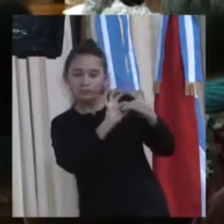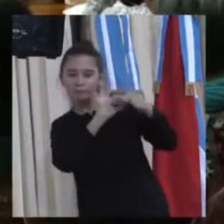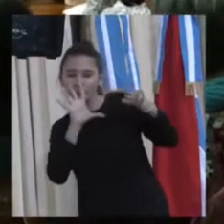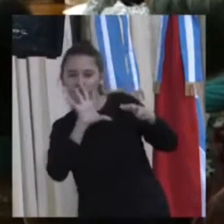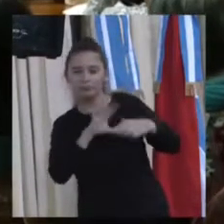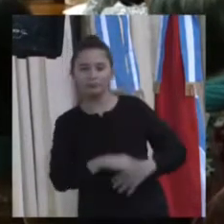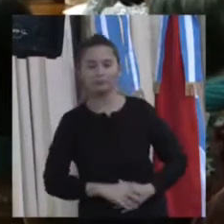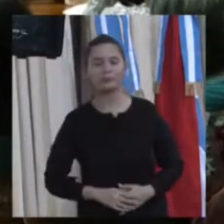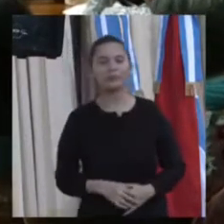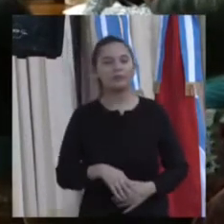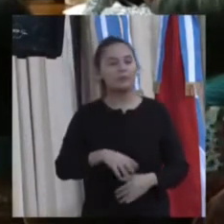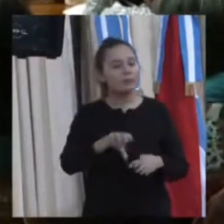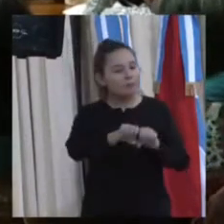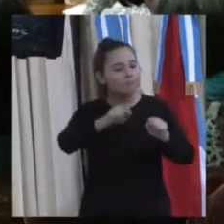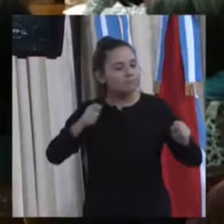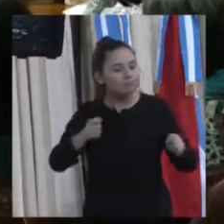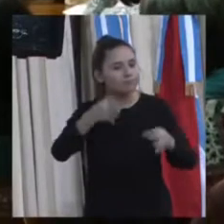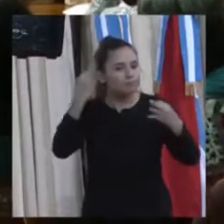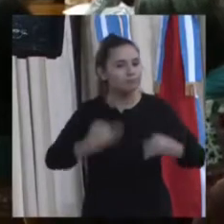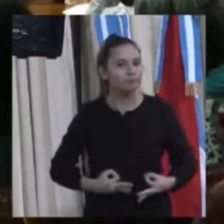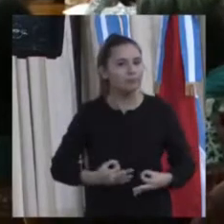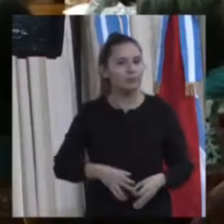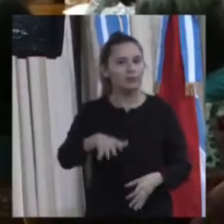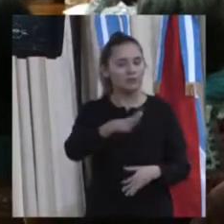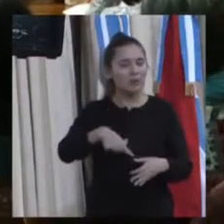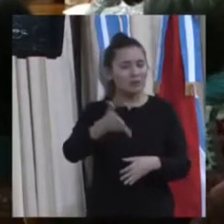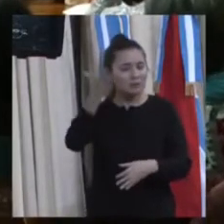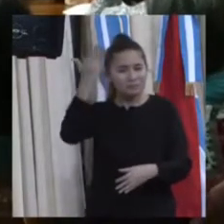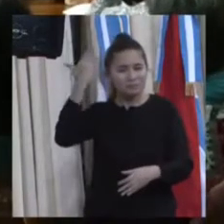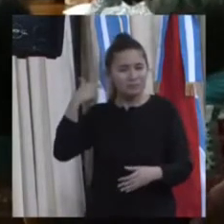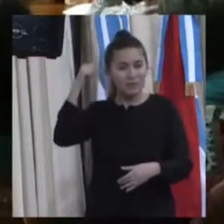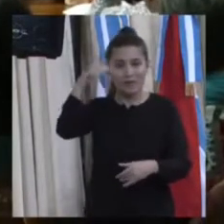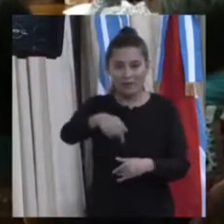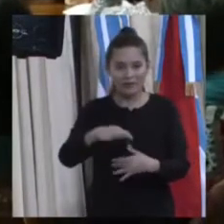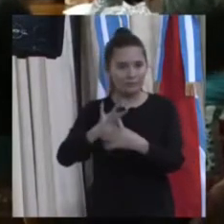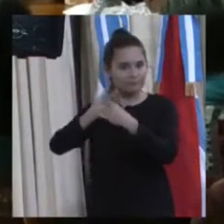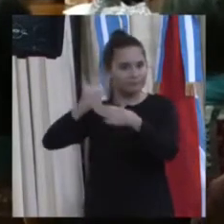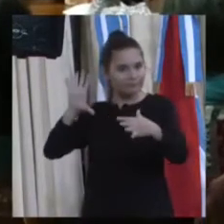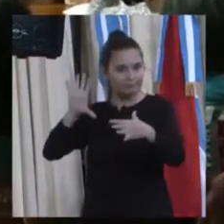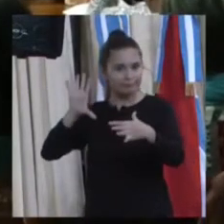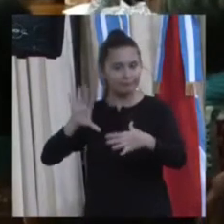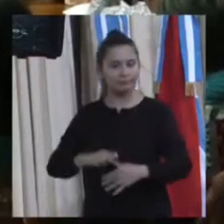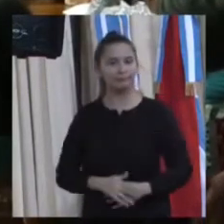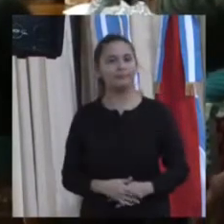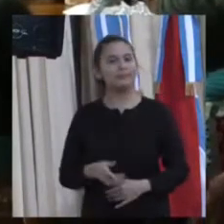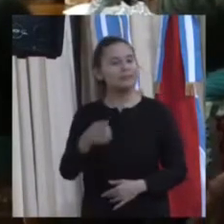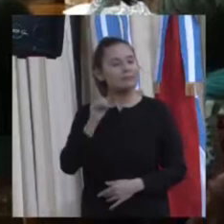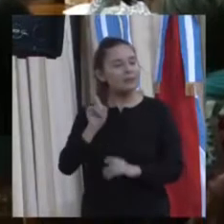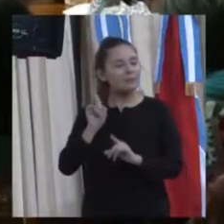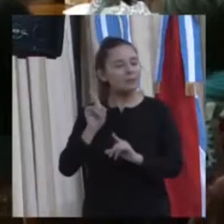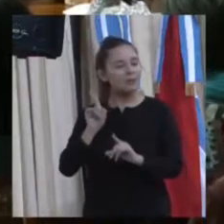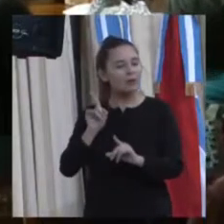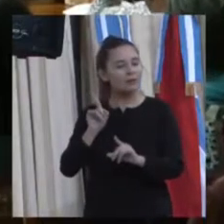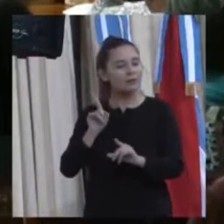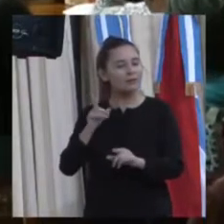más contundente entre la educación colonial y el proyecto educativo moderno. Es, en ese sentido,